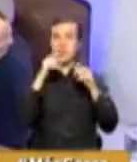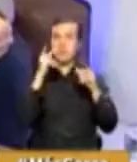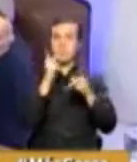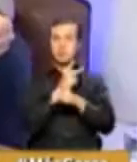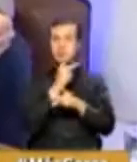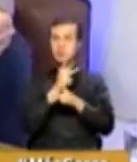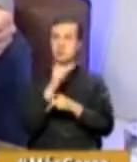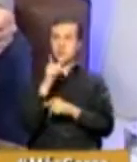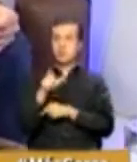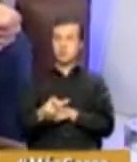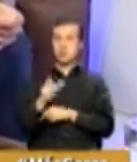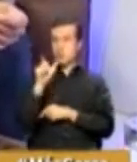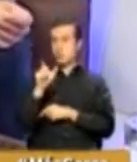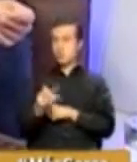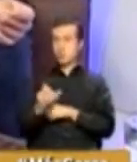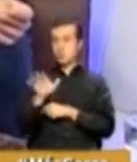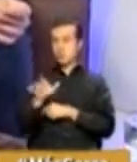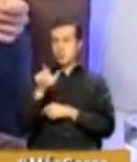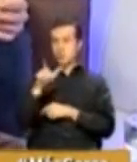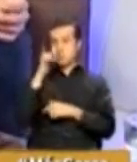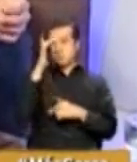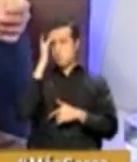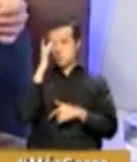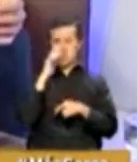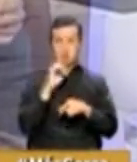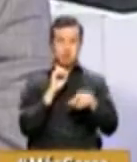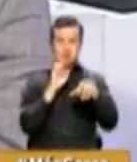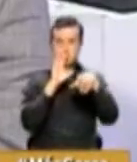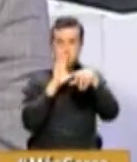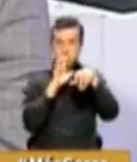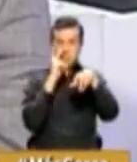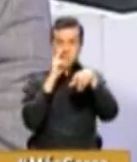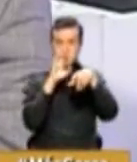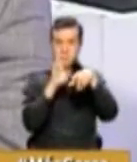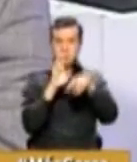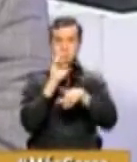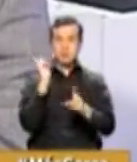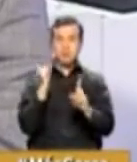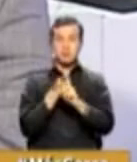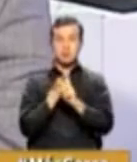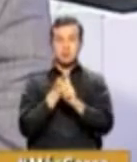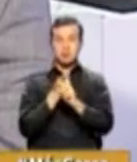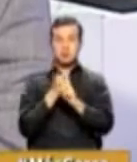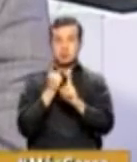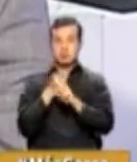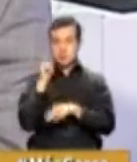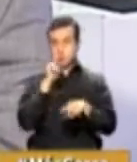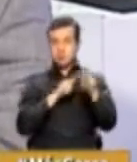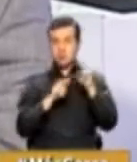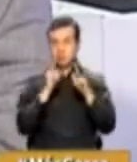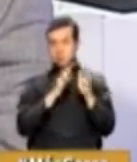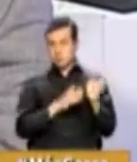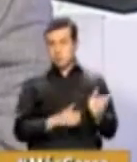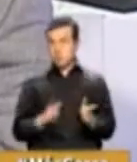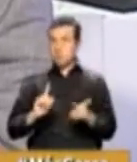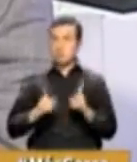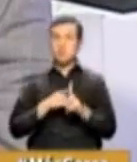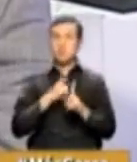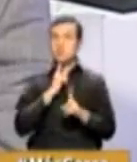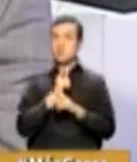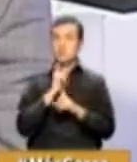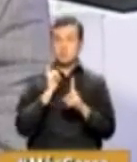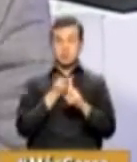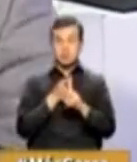debe evitar un paciente que padece de cataratas? A ver, lo primero que hay que hacer, que me hablabas de las causas, la